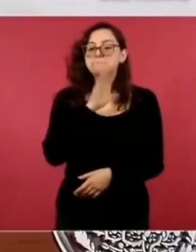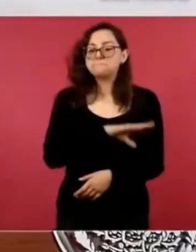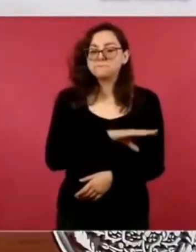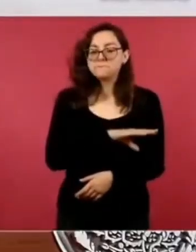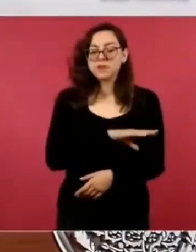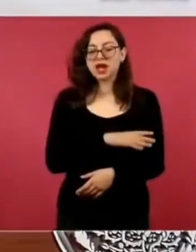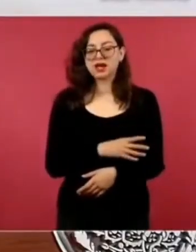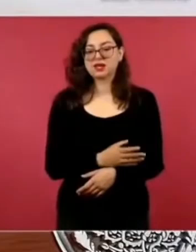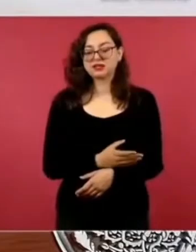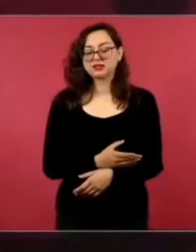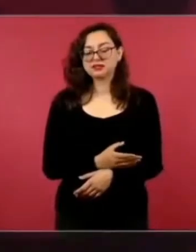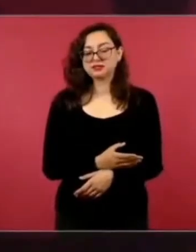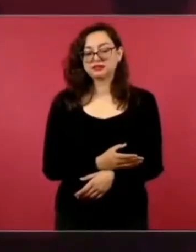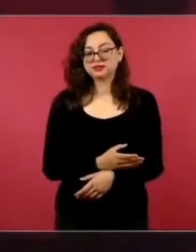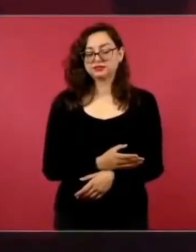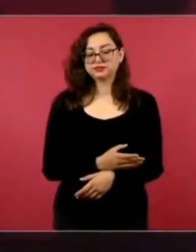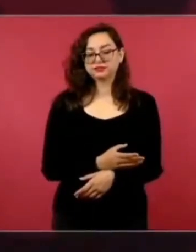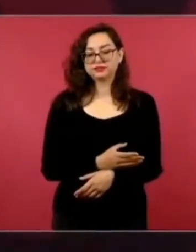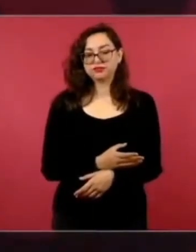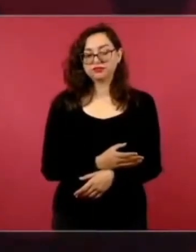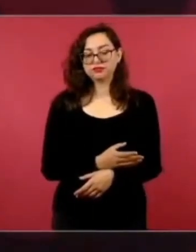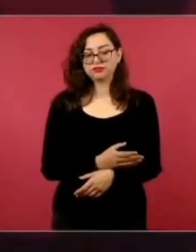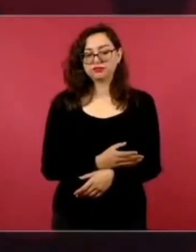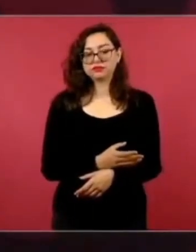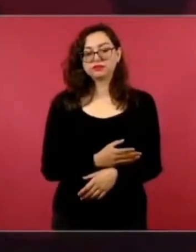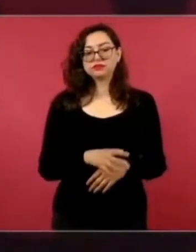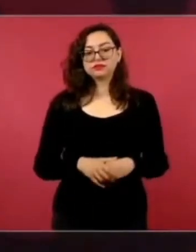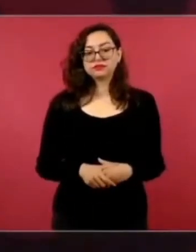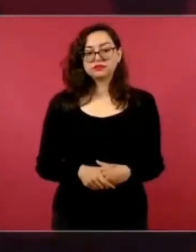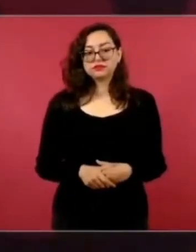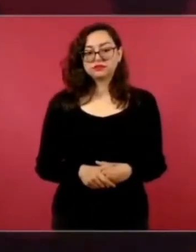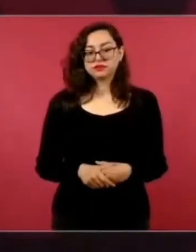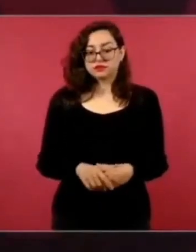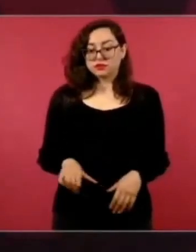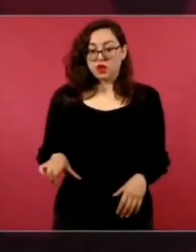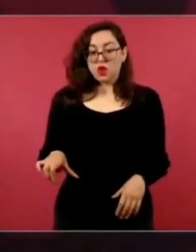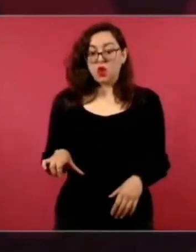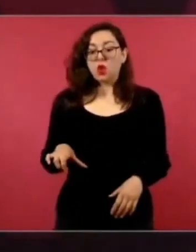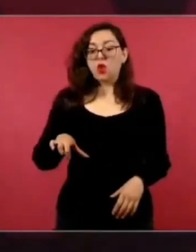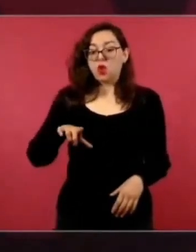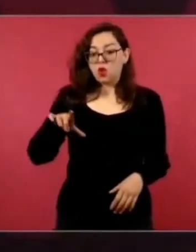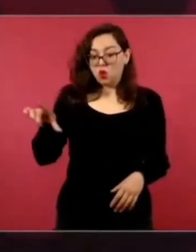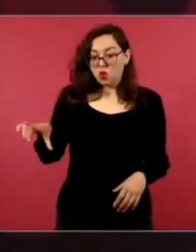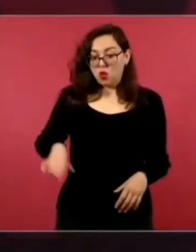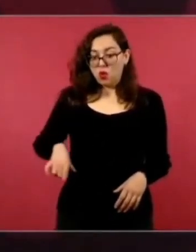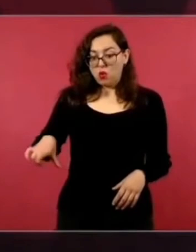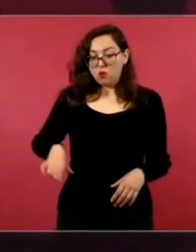es más cuestionable lo que hace un funcionario público que roba